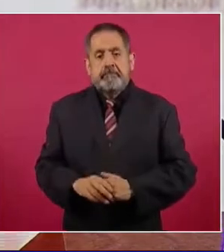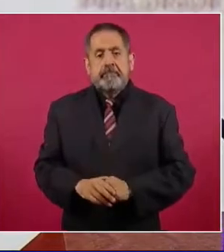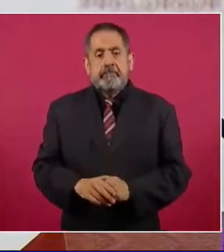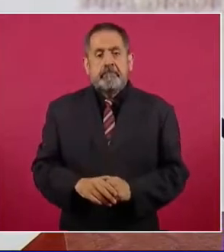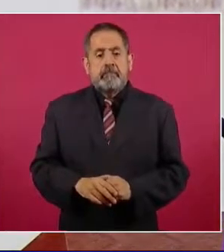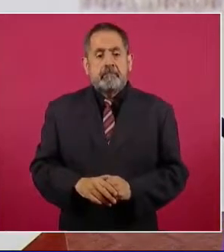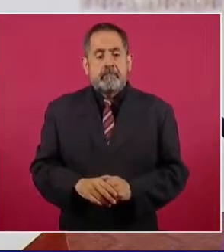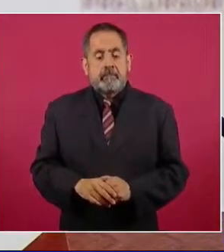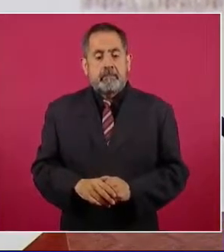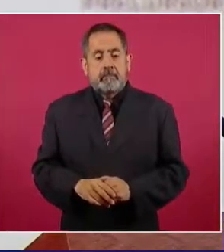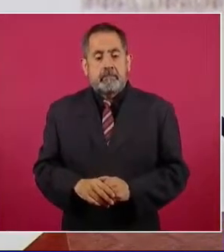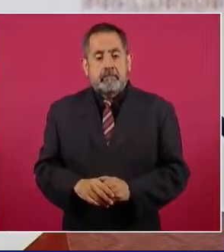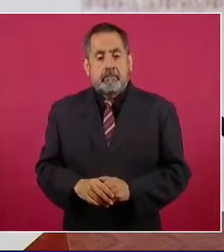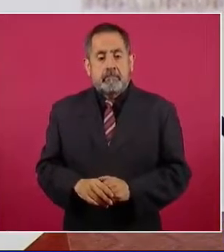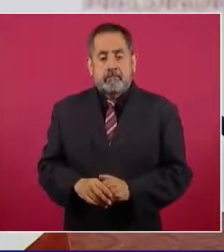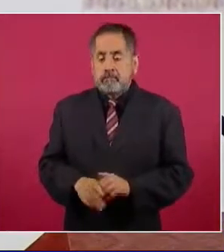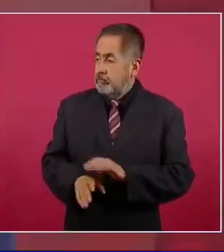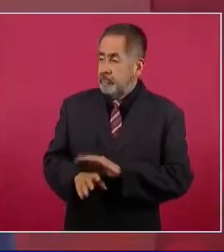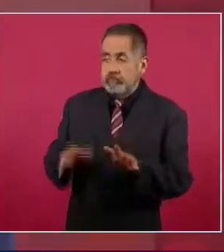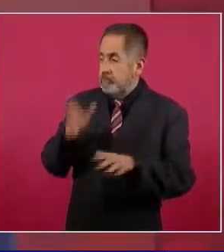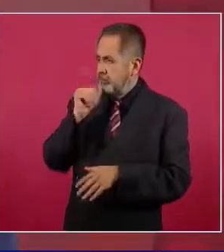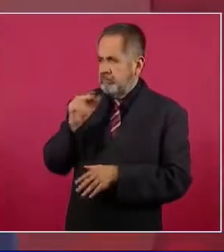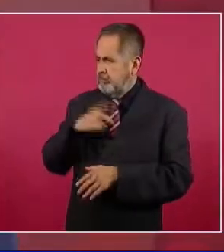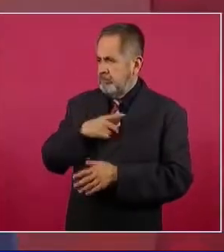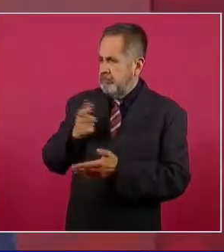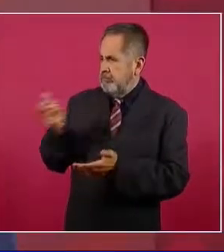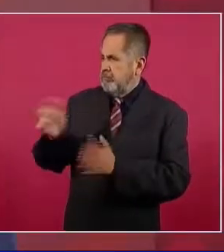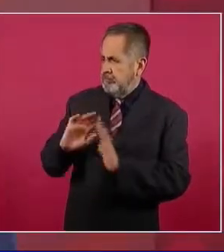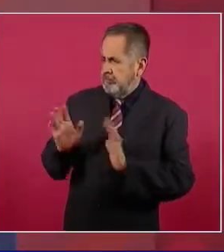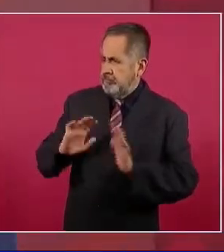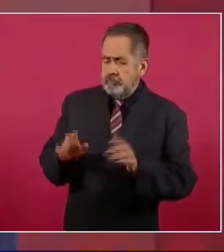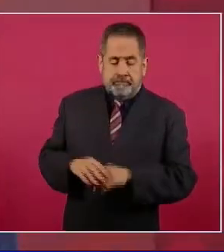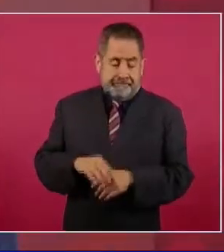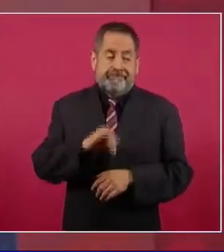y que no debía. Pues sí, sí debes.